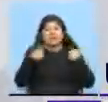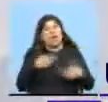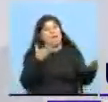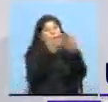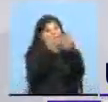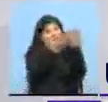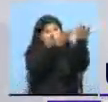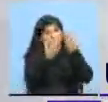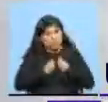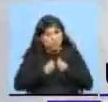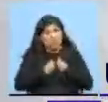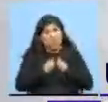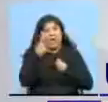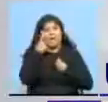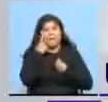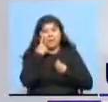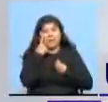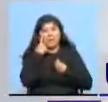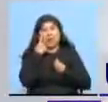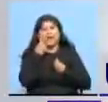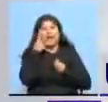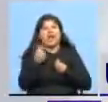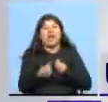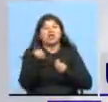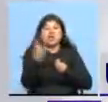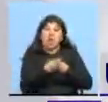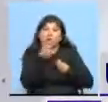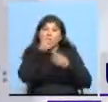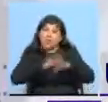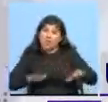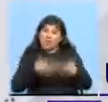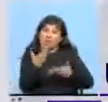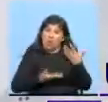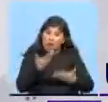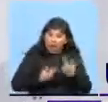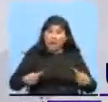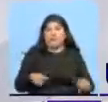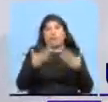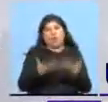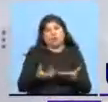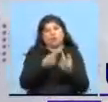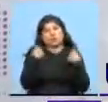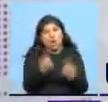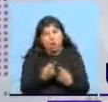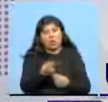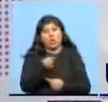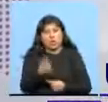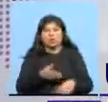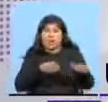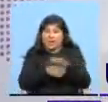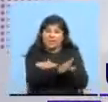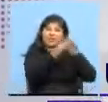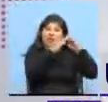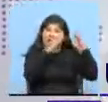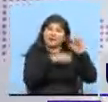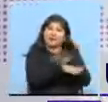ayuda, porque siempre jugamos los chicos y siempre los chicos nos metemos adentro temprano,